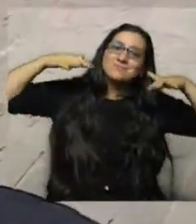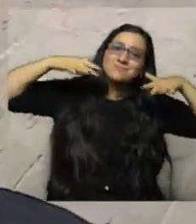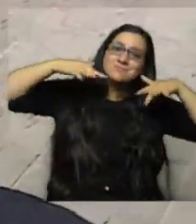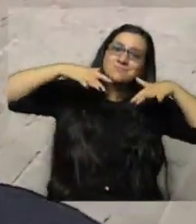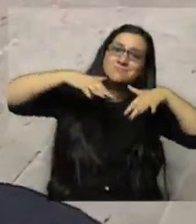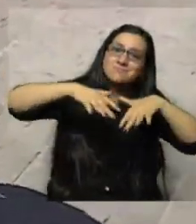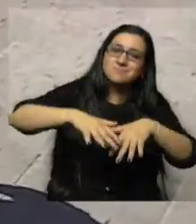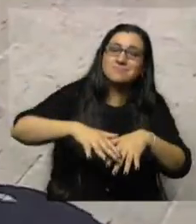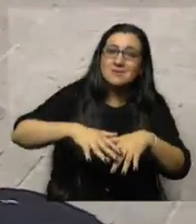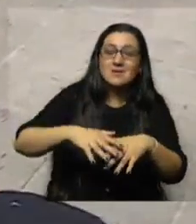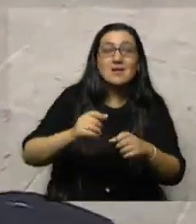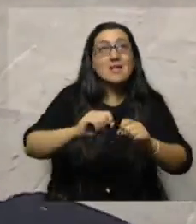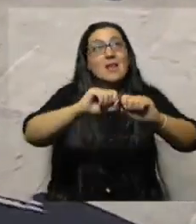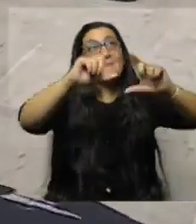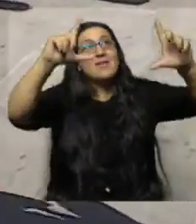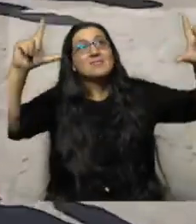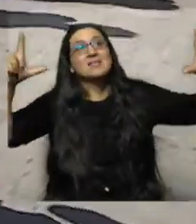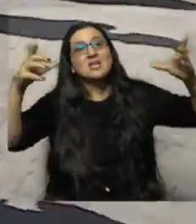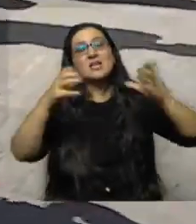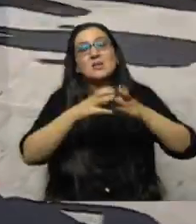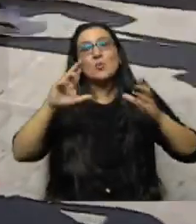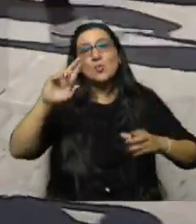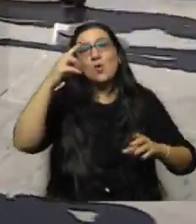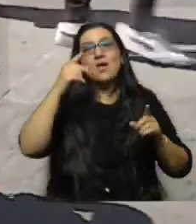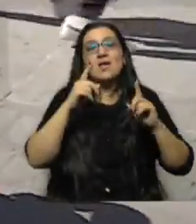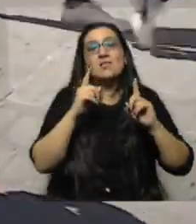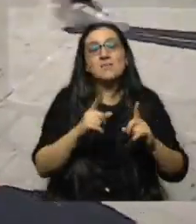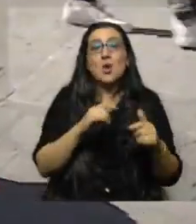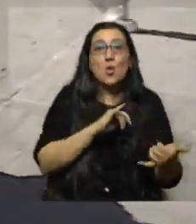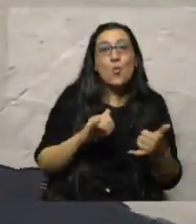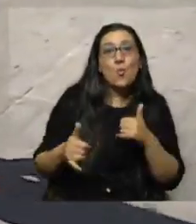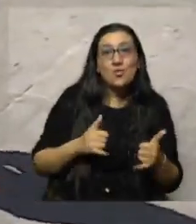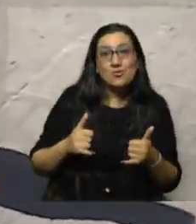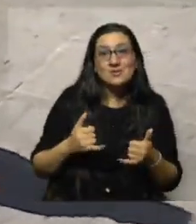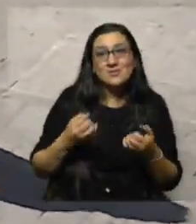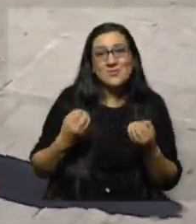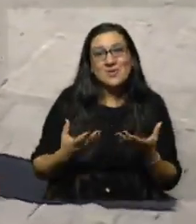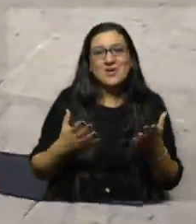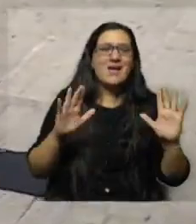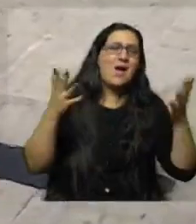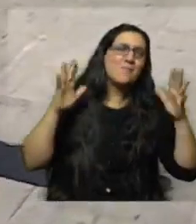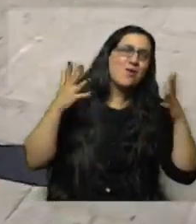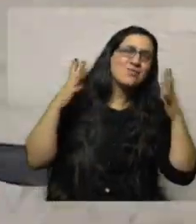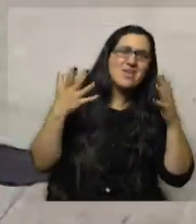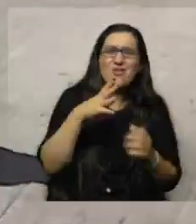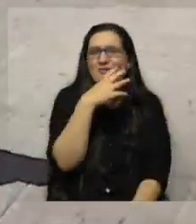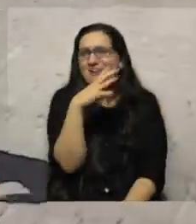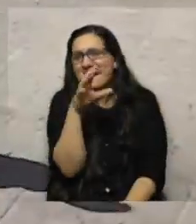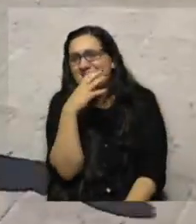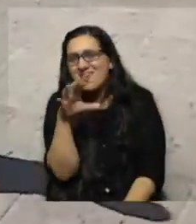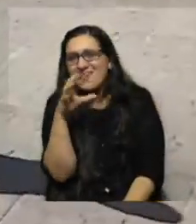conforme apareció en la pantalla el equipo de Uruguay y también aparecieron los jugadores, bueno, se dieron aplausos, vítores,